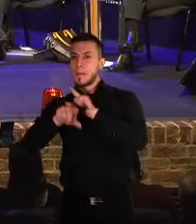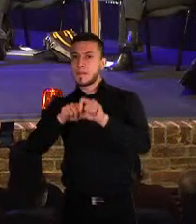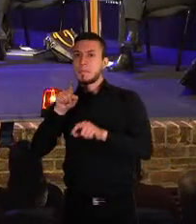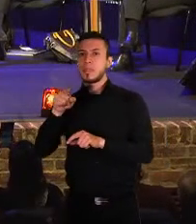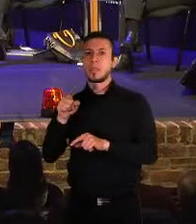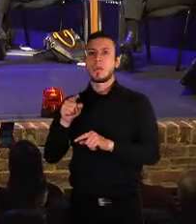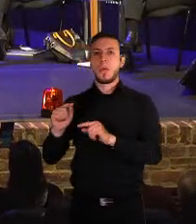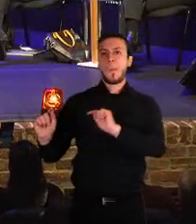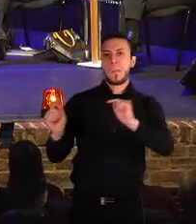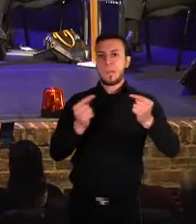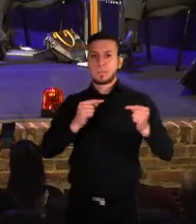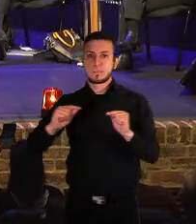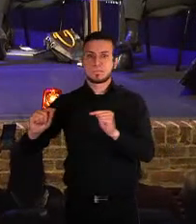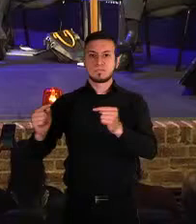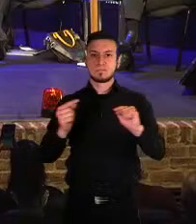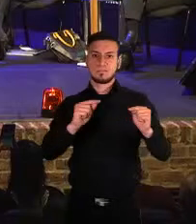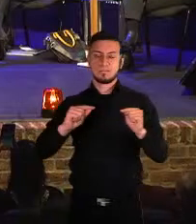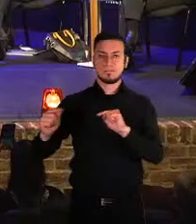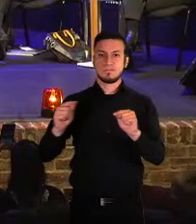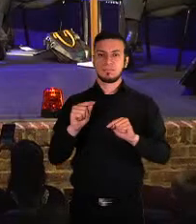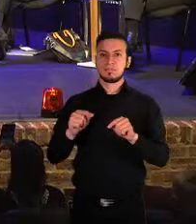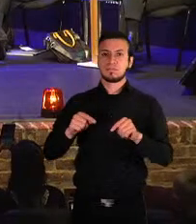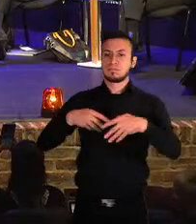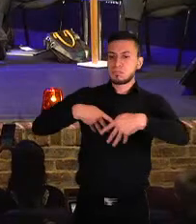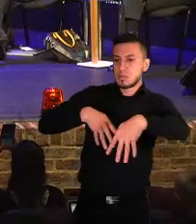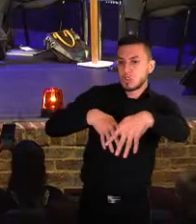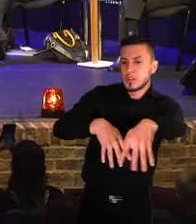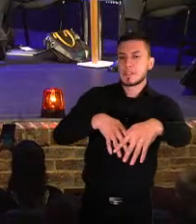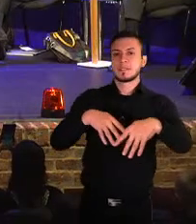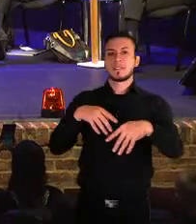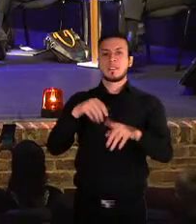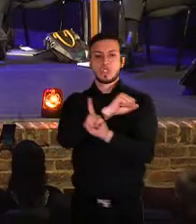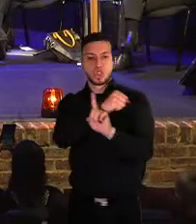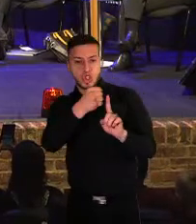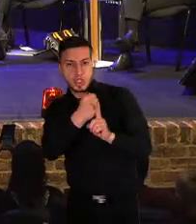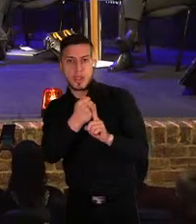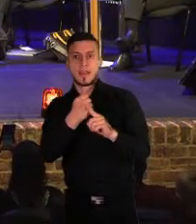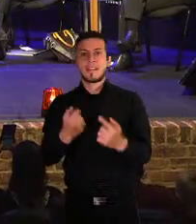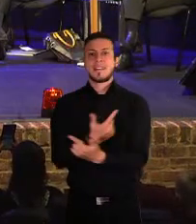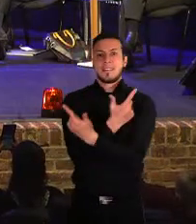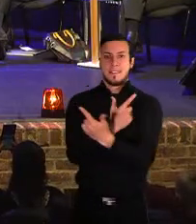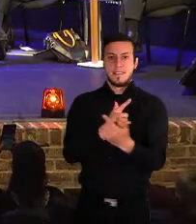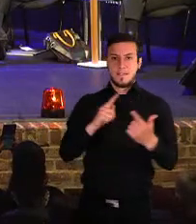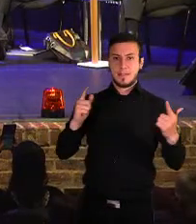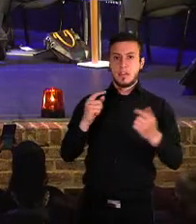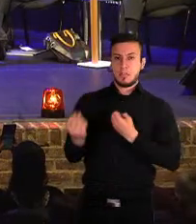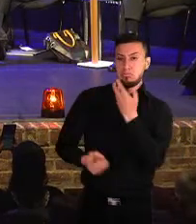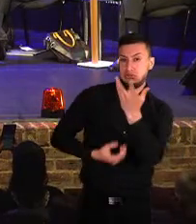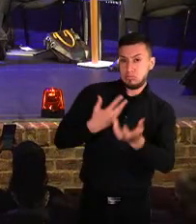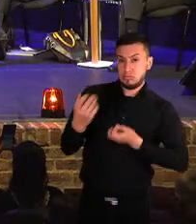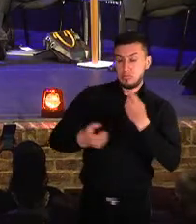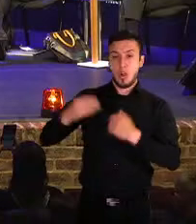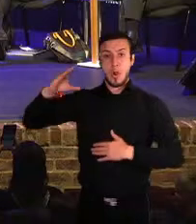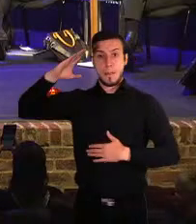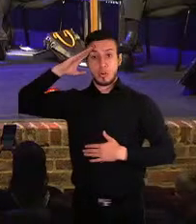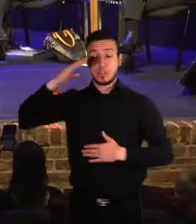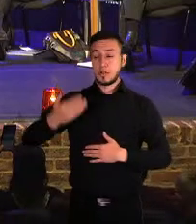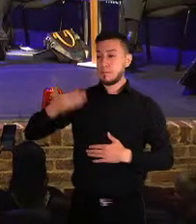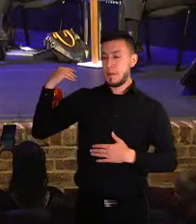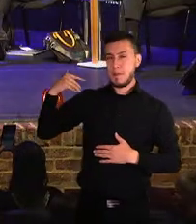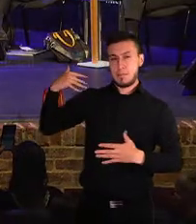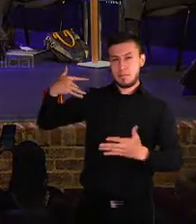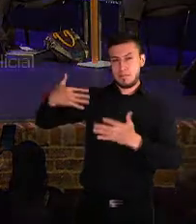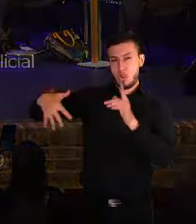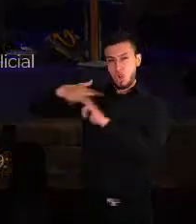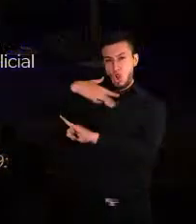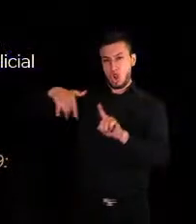protesta social libertad de expresión y policía un breve contexto desde 2019 son